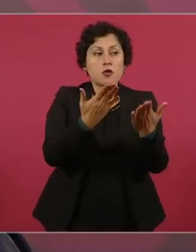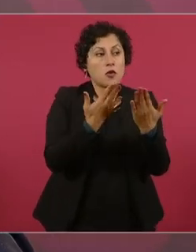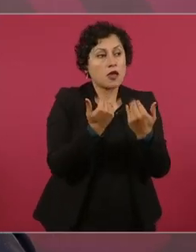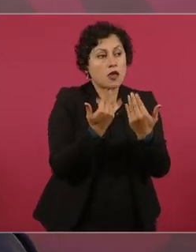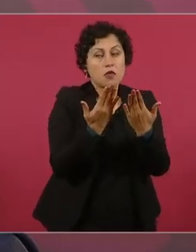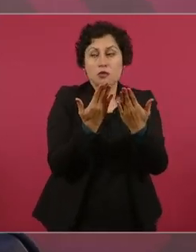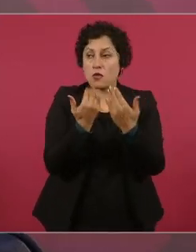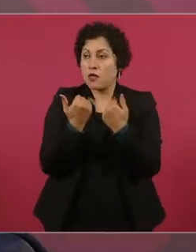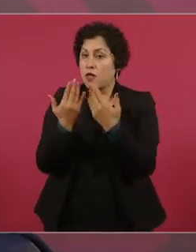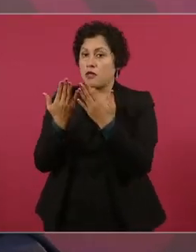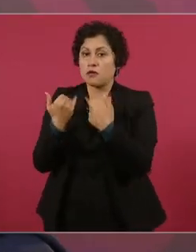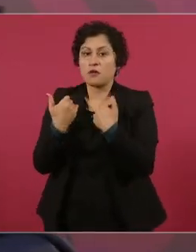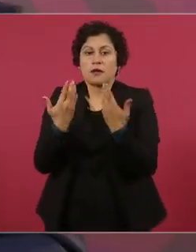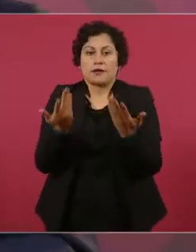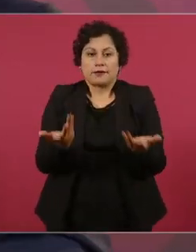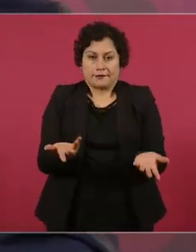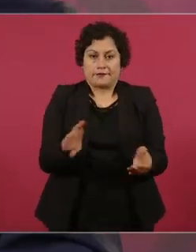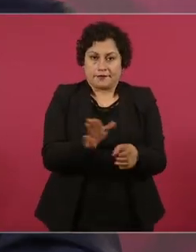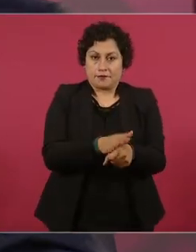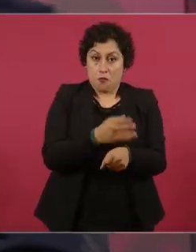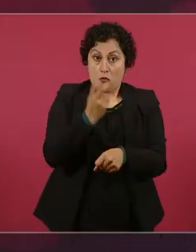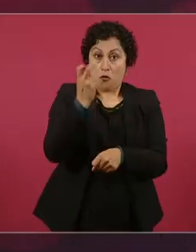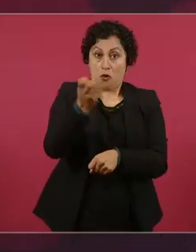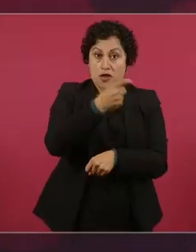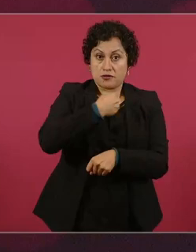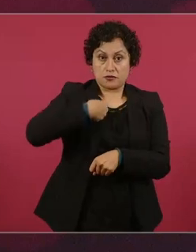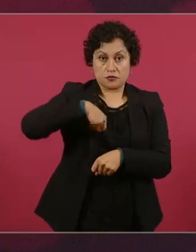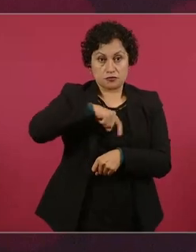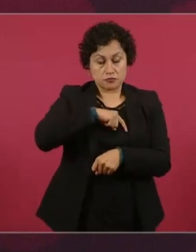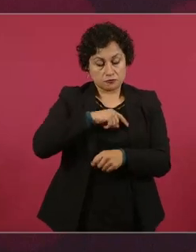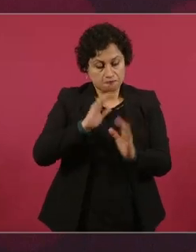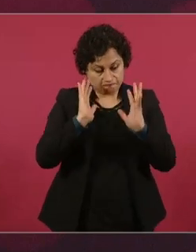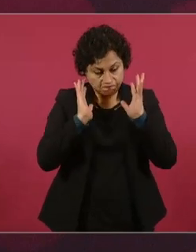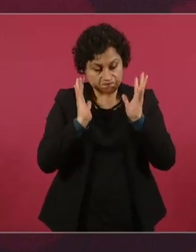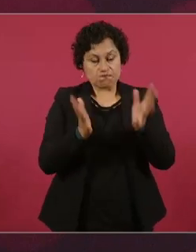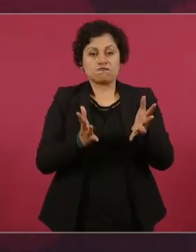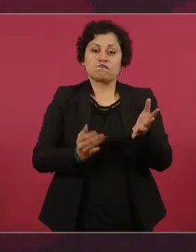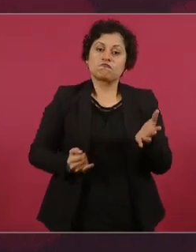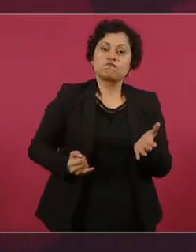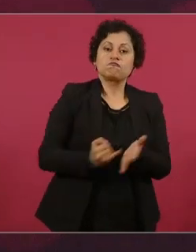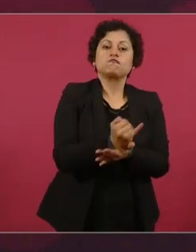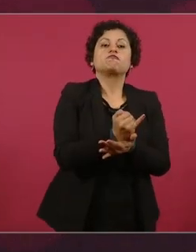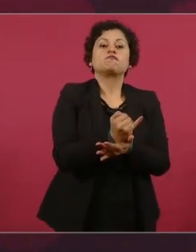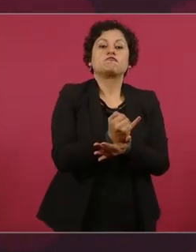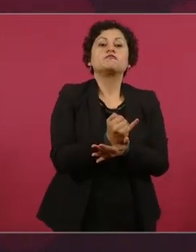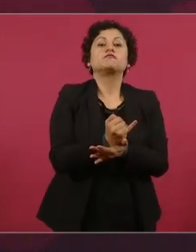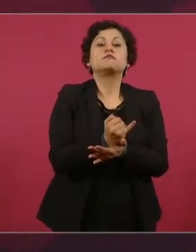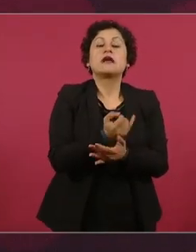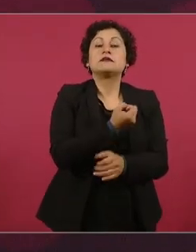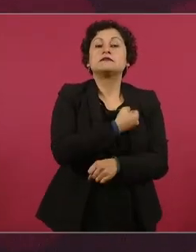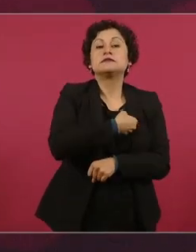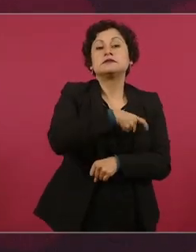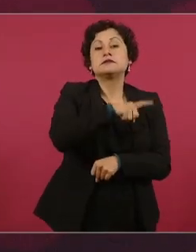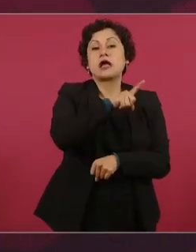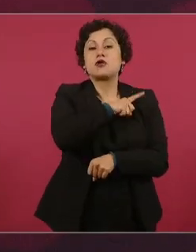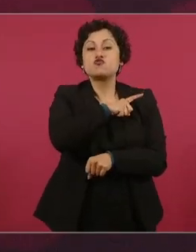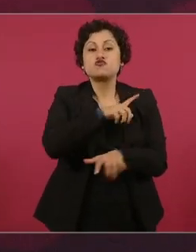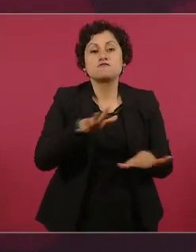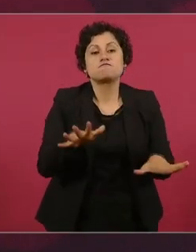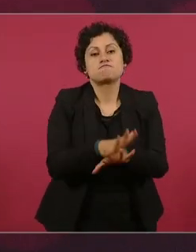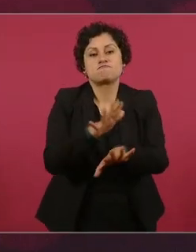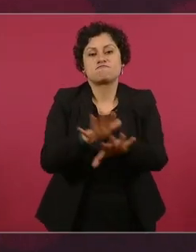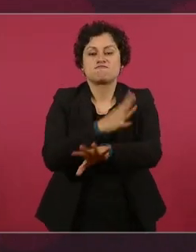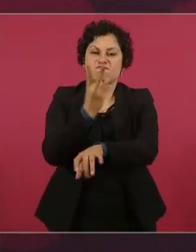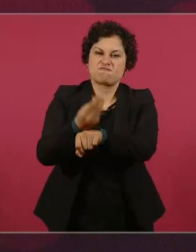Entonces, cuando decidimos que vamos a mejorar el servicio de salud y vamos a acabar con la corrupción,